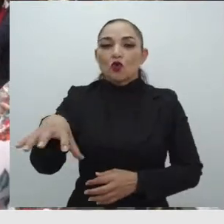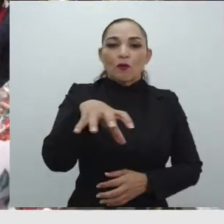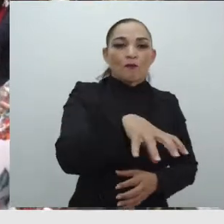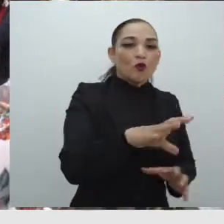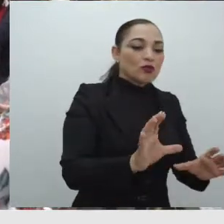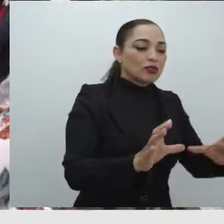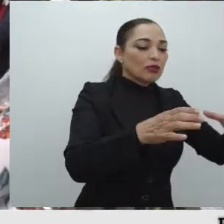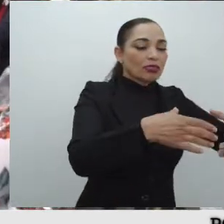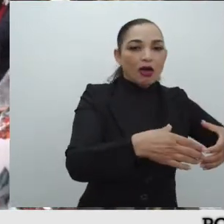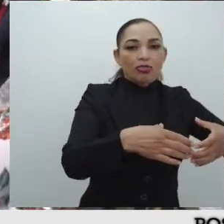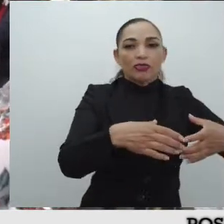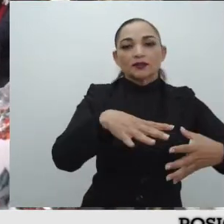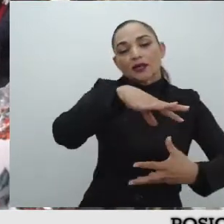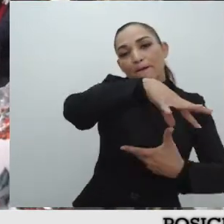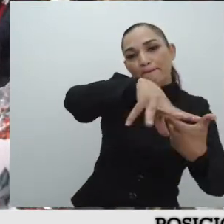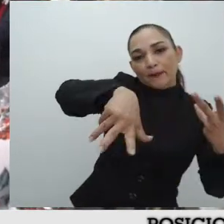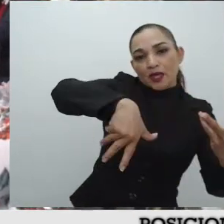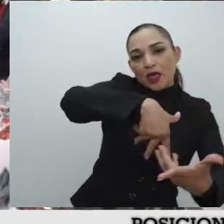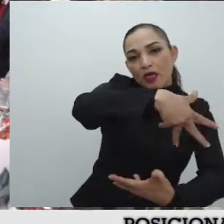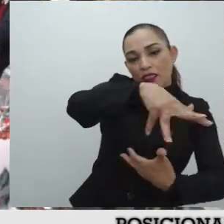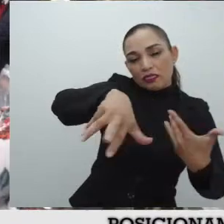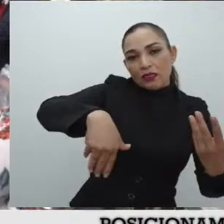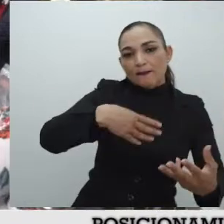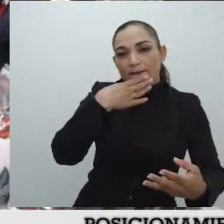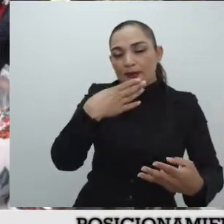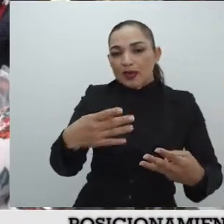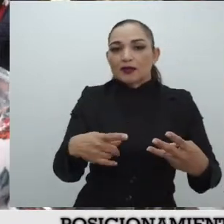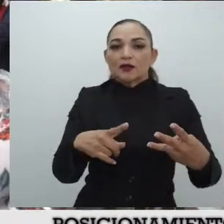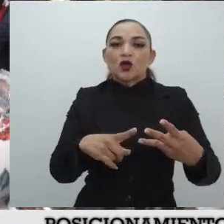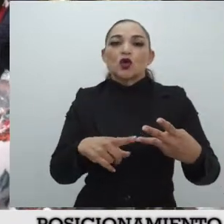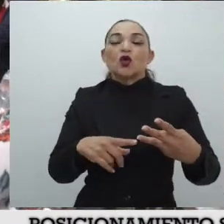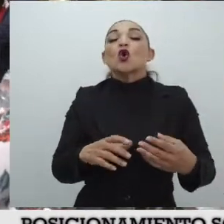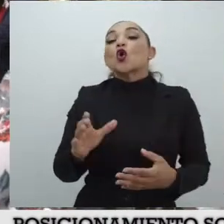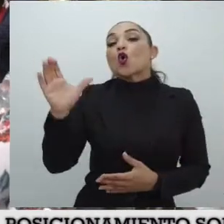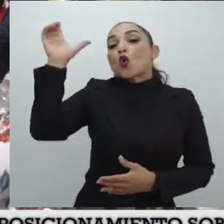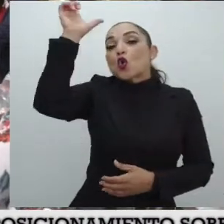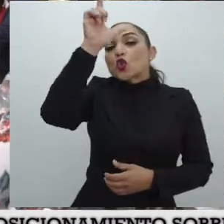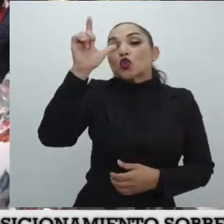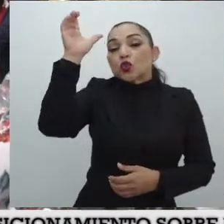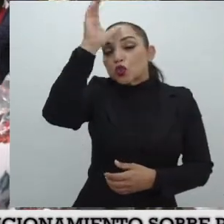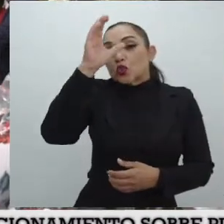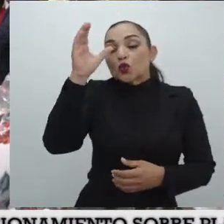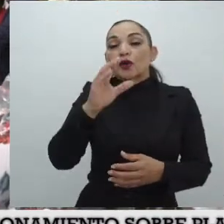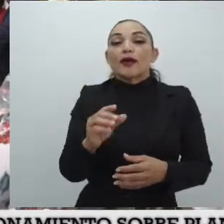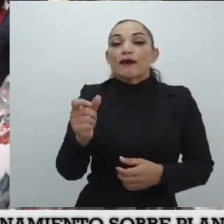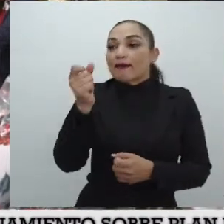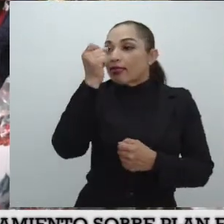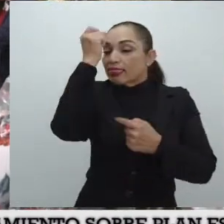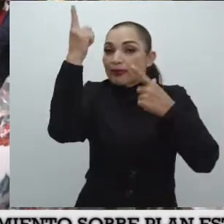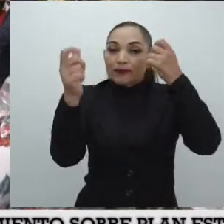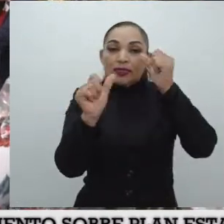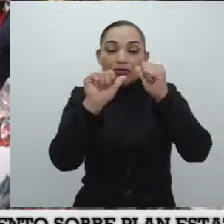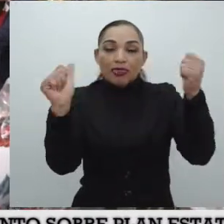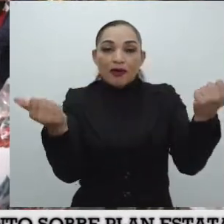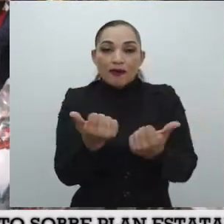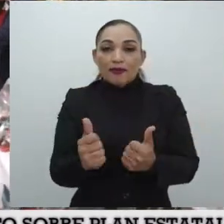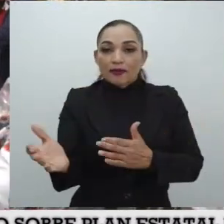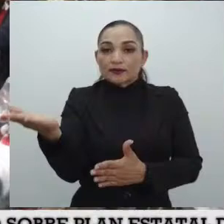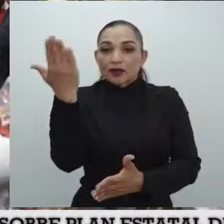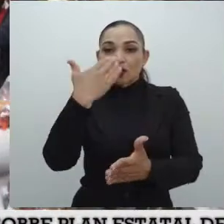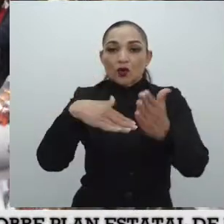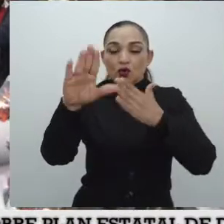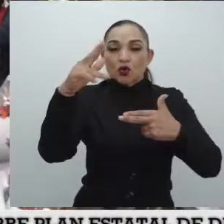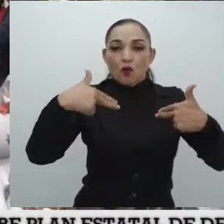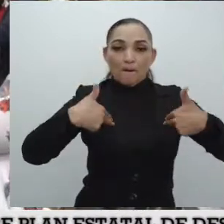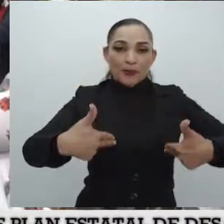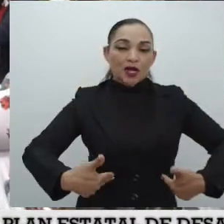ambiente sostenible. Cultura, creatividad y arte para un desarrollo humano integral. Cultura